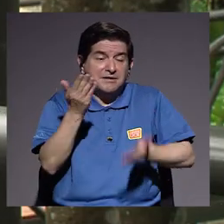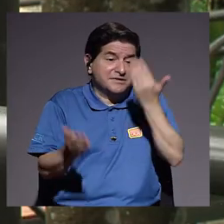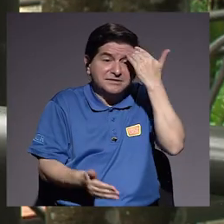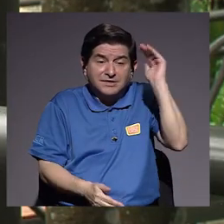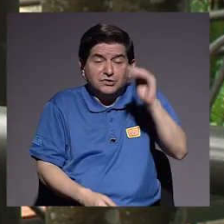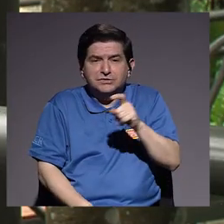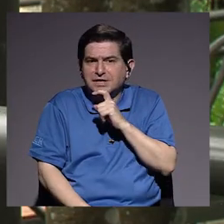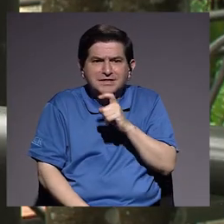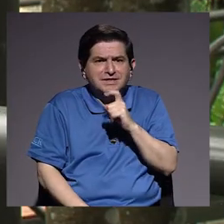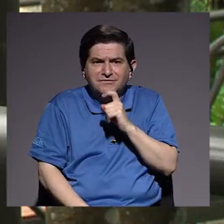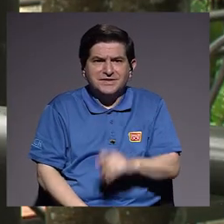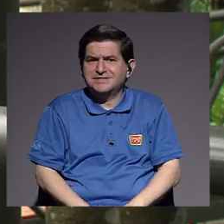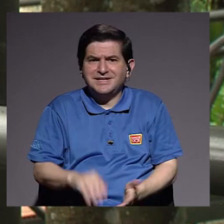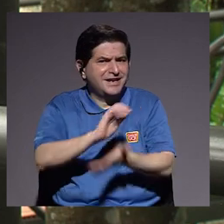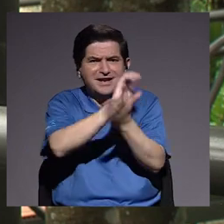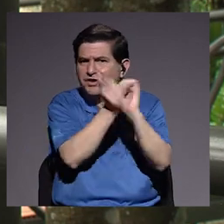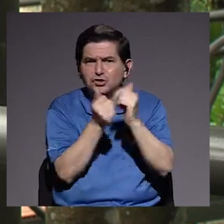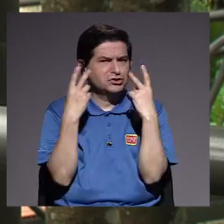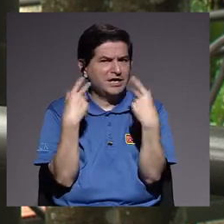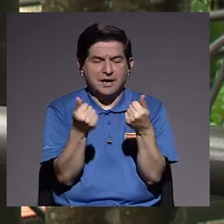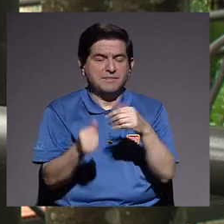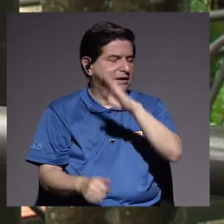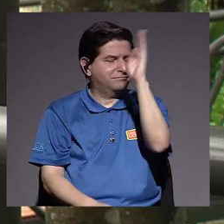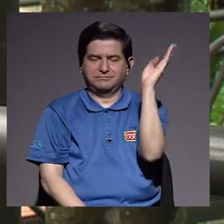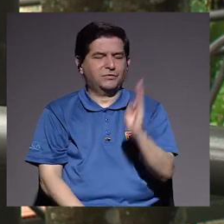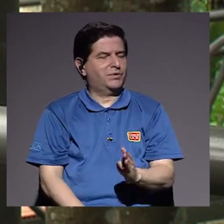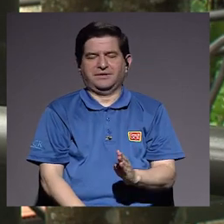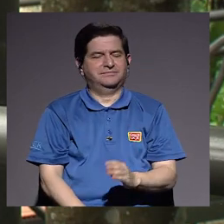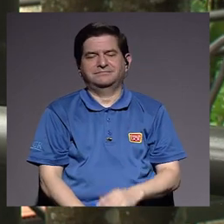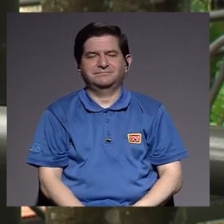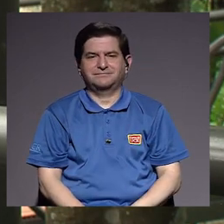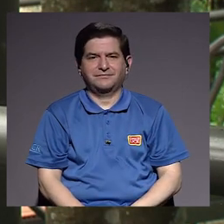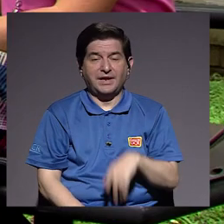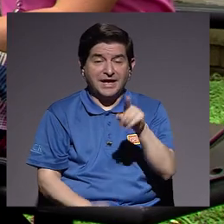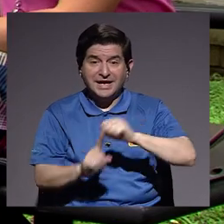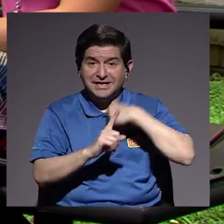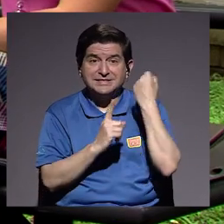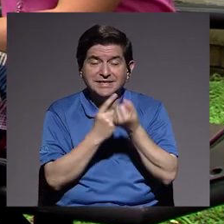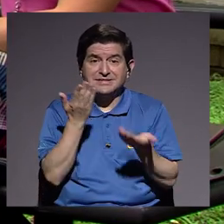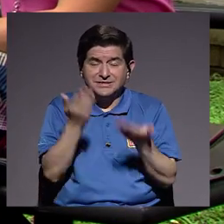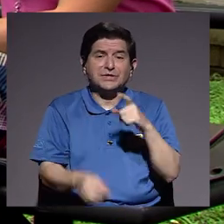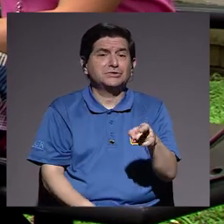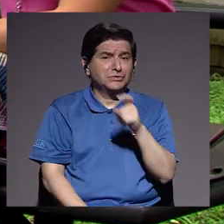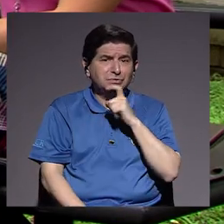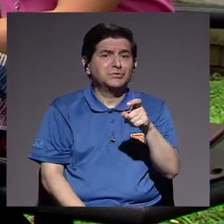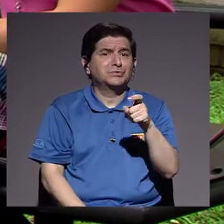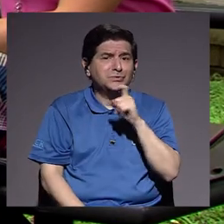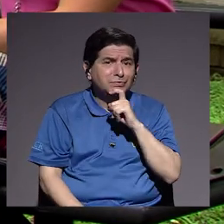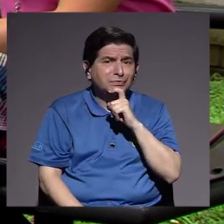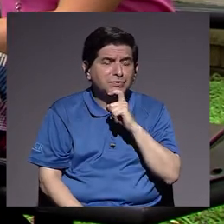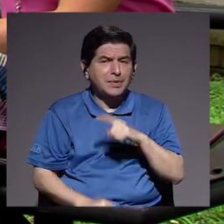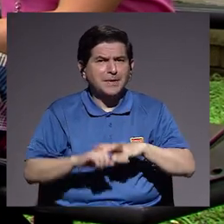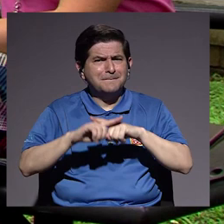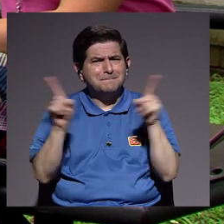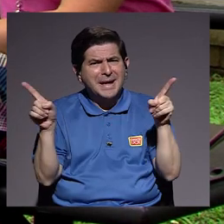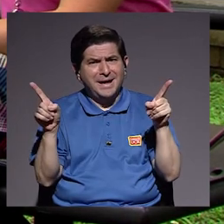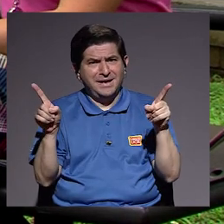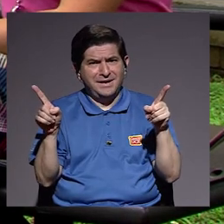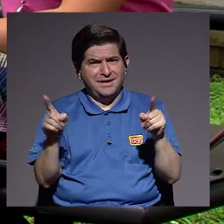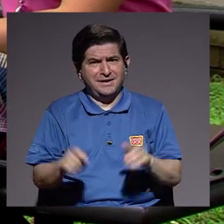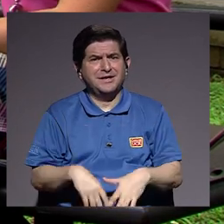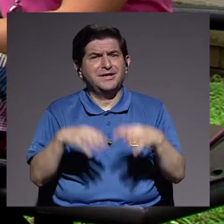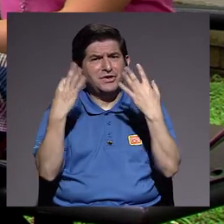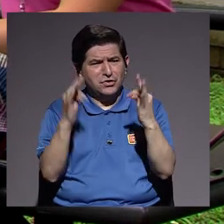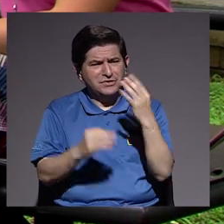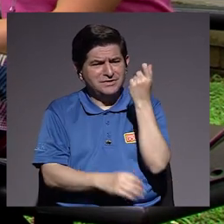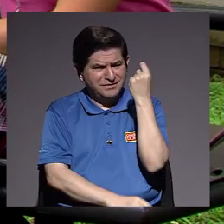tal vez, no sé, qué difícil, no se puede cambiar de un día para otro, no, ¿verdad? Es una situación que es también un poco complicado, pero por lo